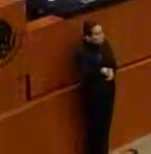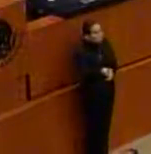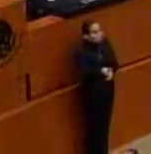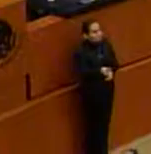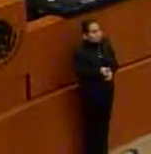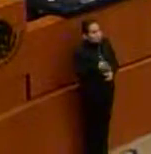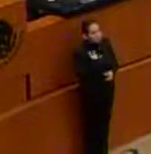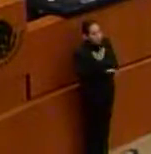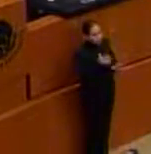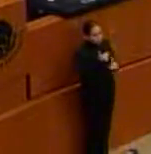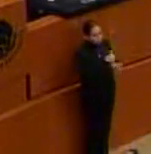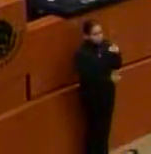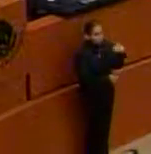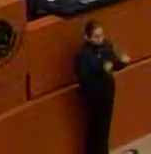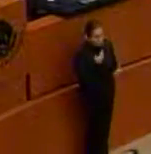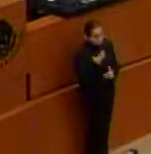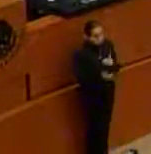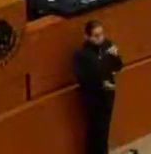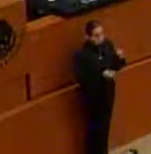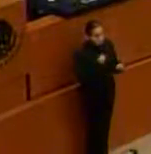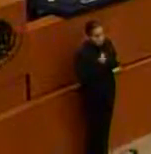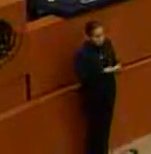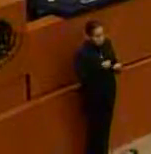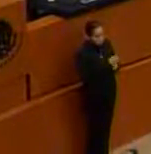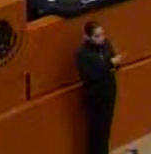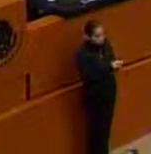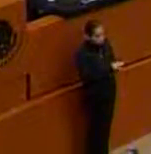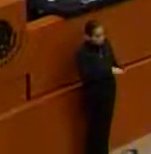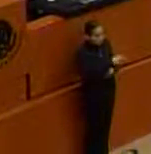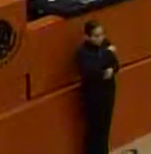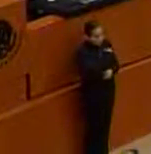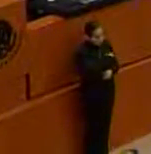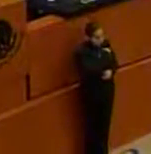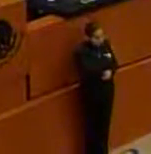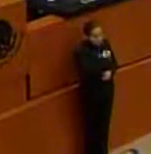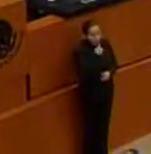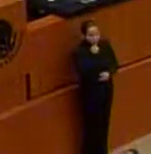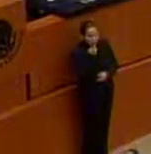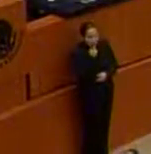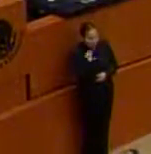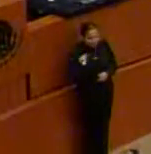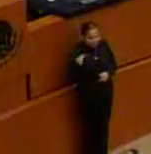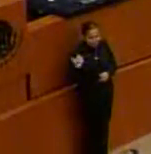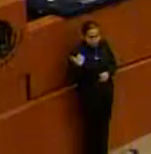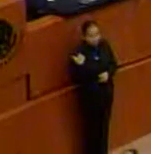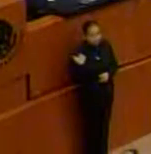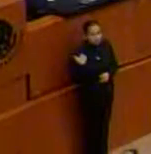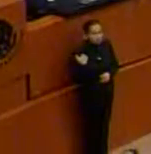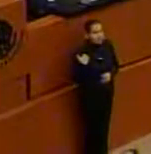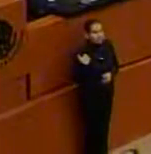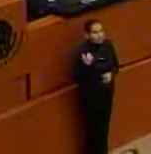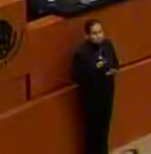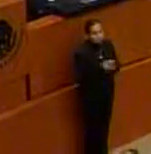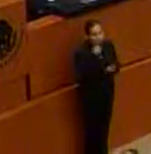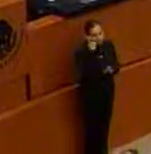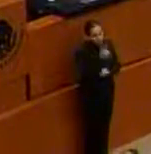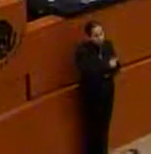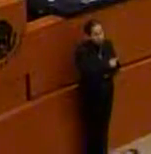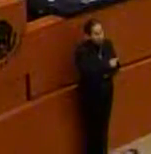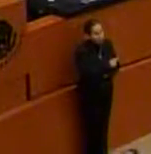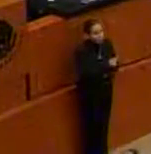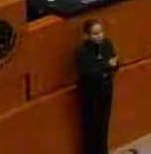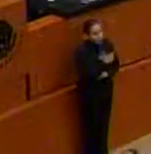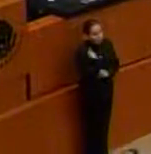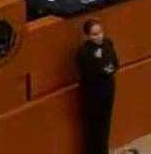que pues se ha avanzado tanto en países como Suiza, como Finlandia recientemente, pues como para